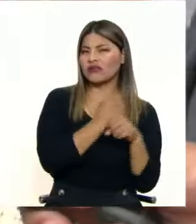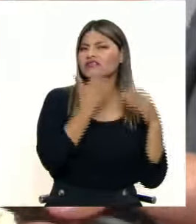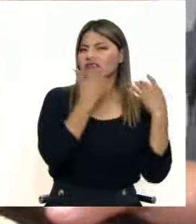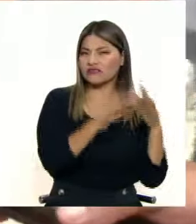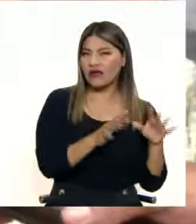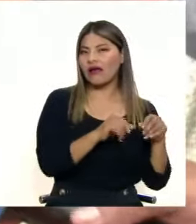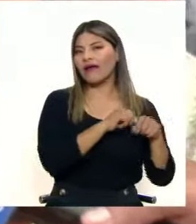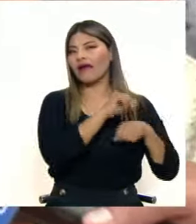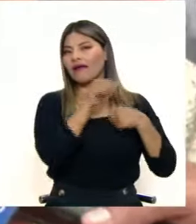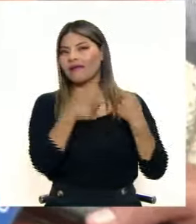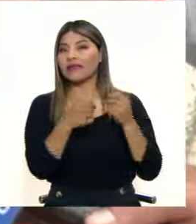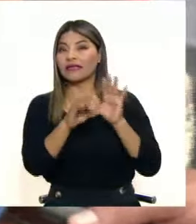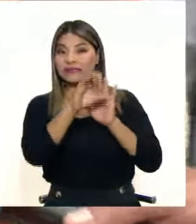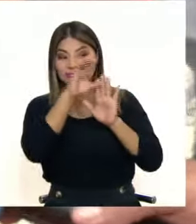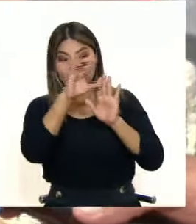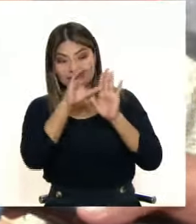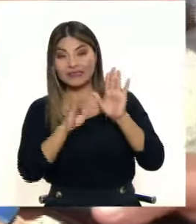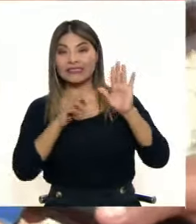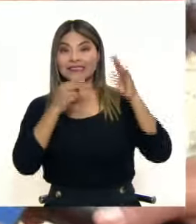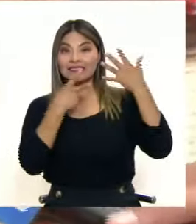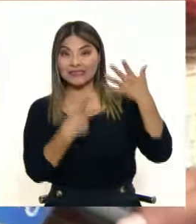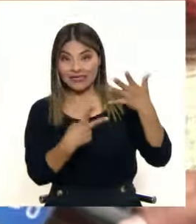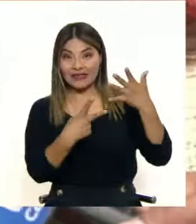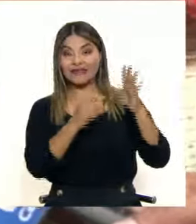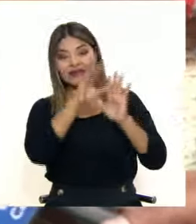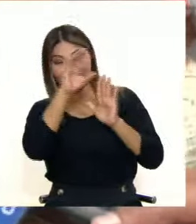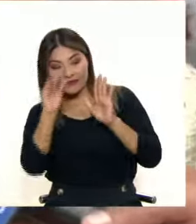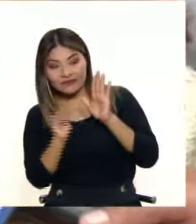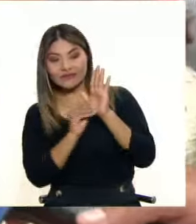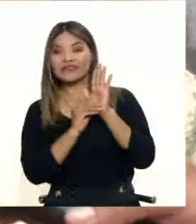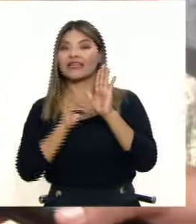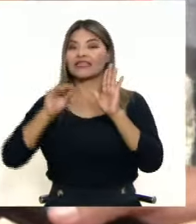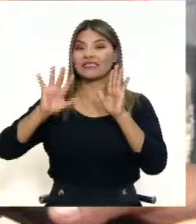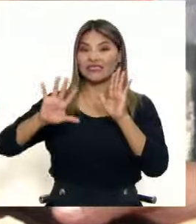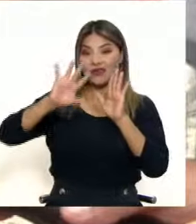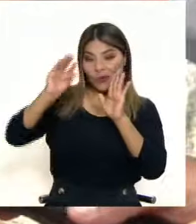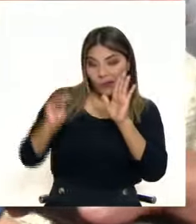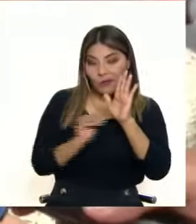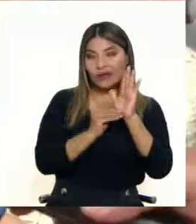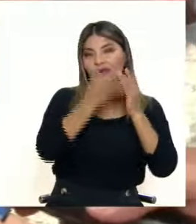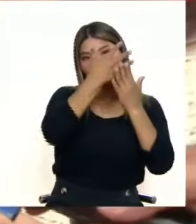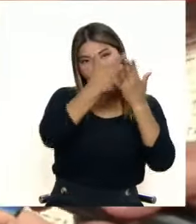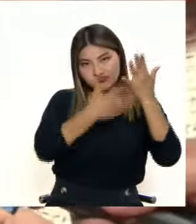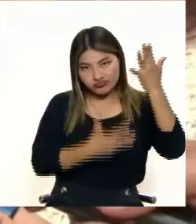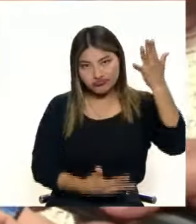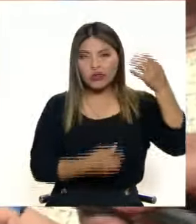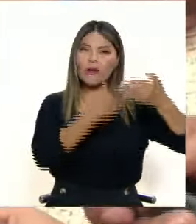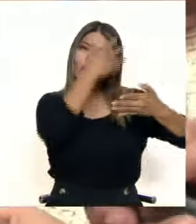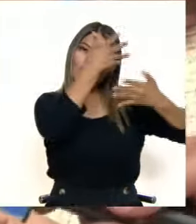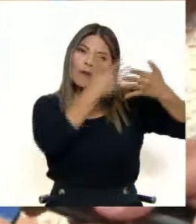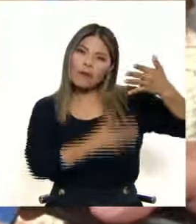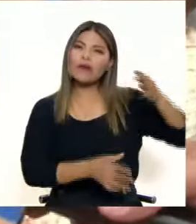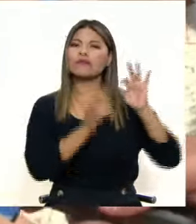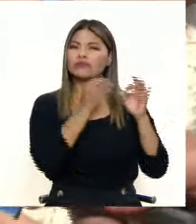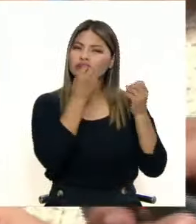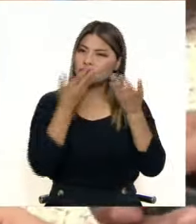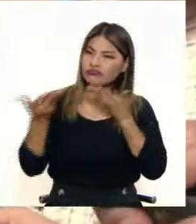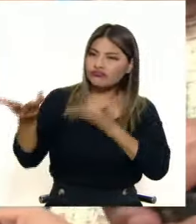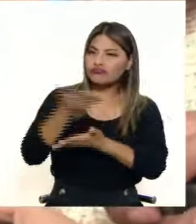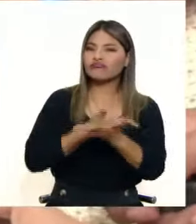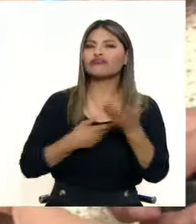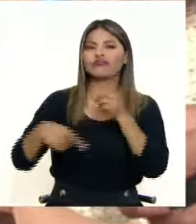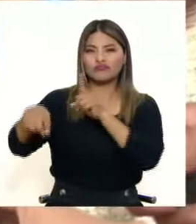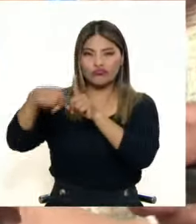hemos incrementado 5 más y los 7 capítulos anteriores también han tenido mejoras para beneficio de ambos países.